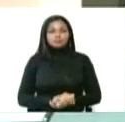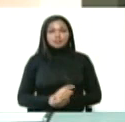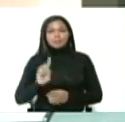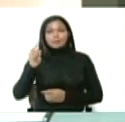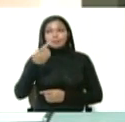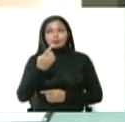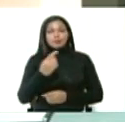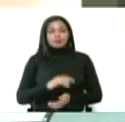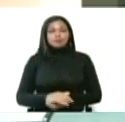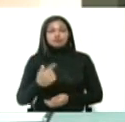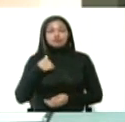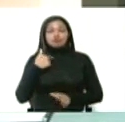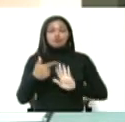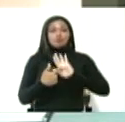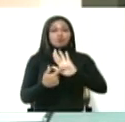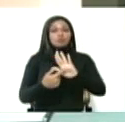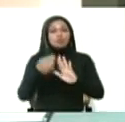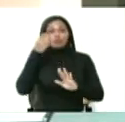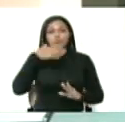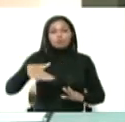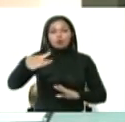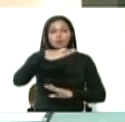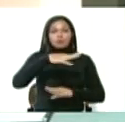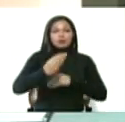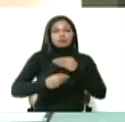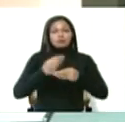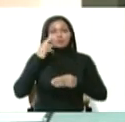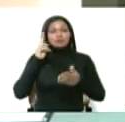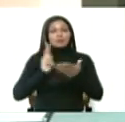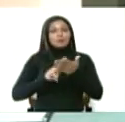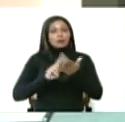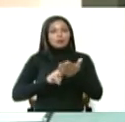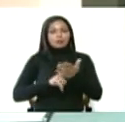No le hemos mostrado a nuestro pueblo lo que hacemos de verdad, Jorge.